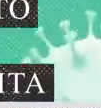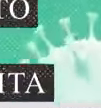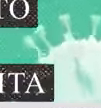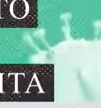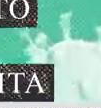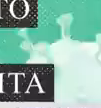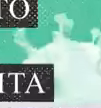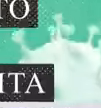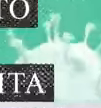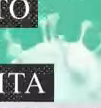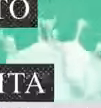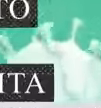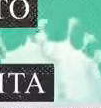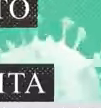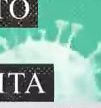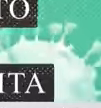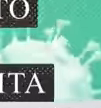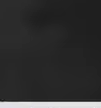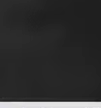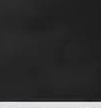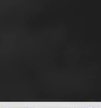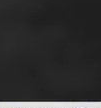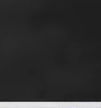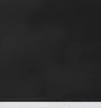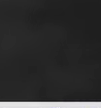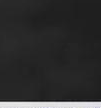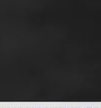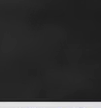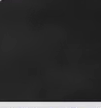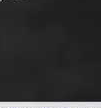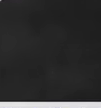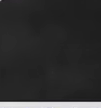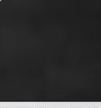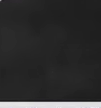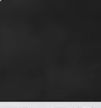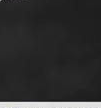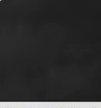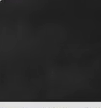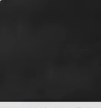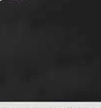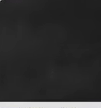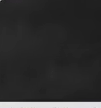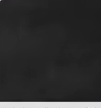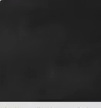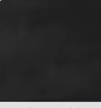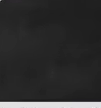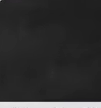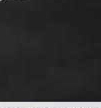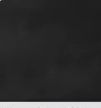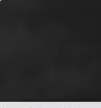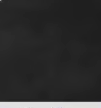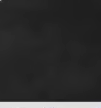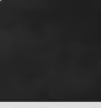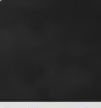24 horas del día de manera gratuita. Línea confidencial antidrogas